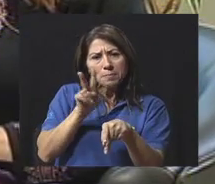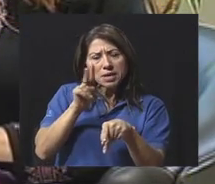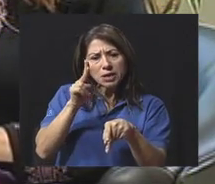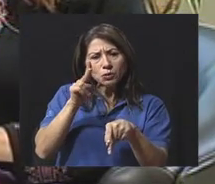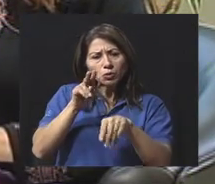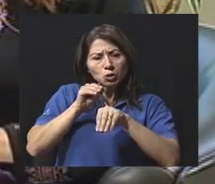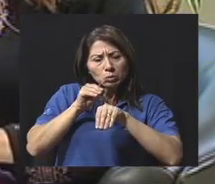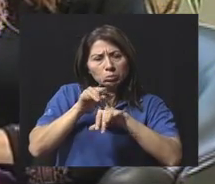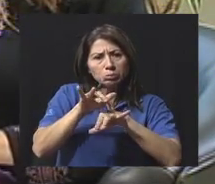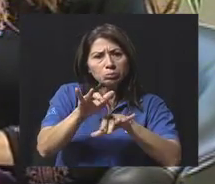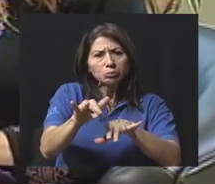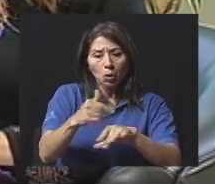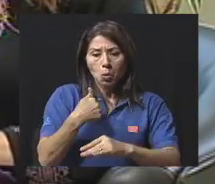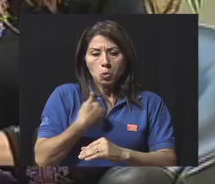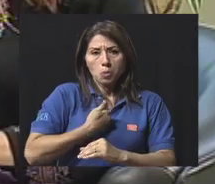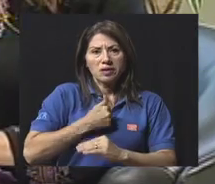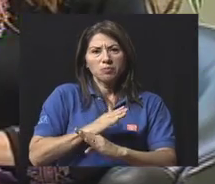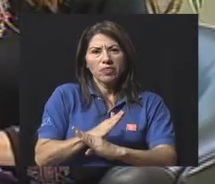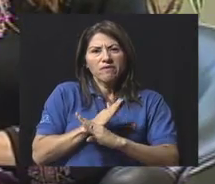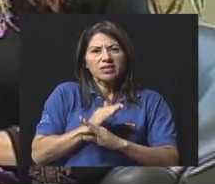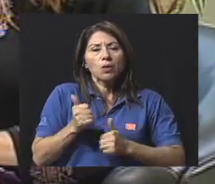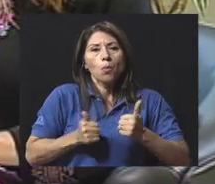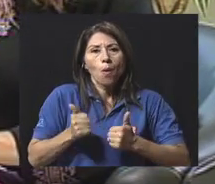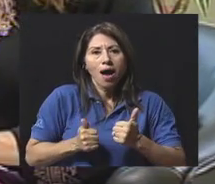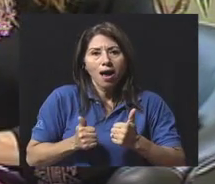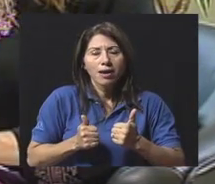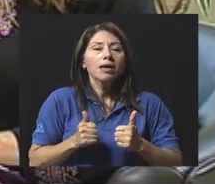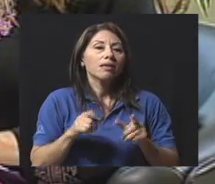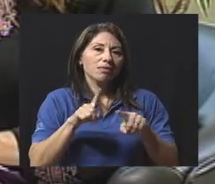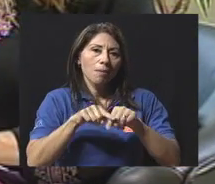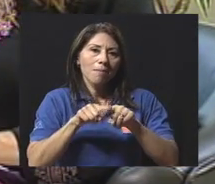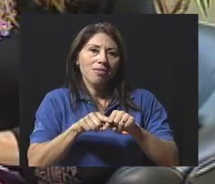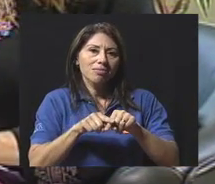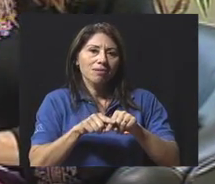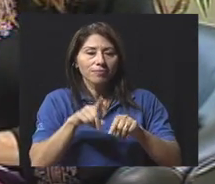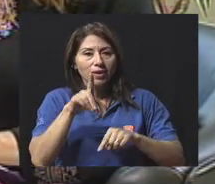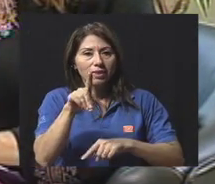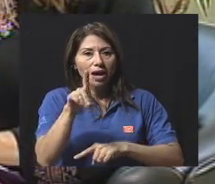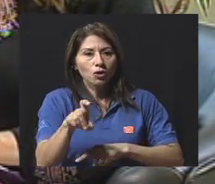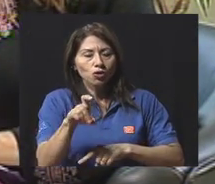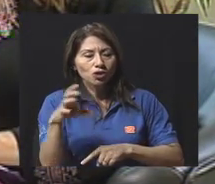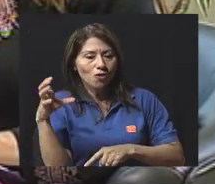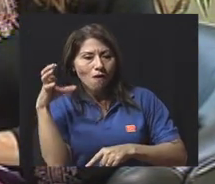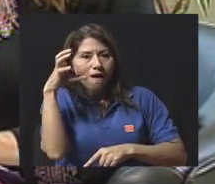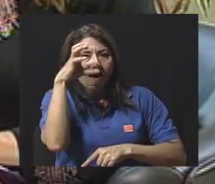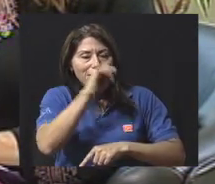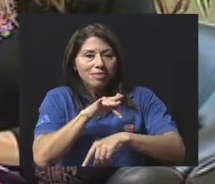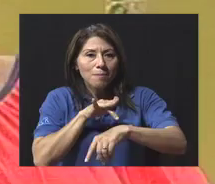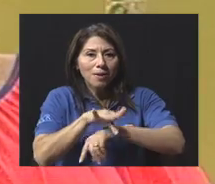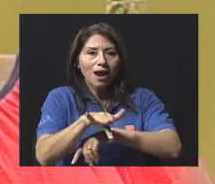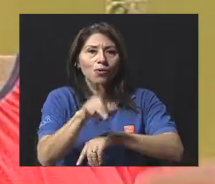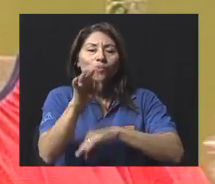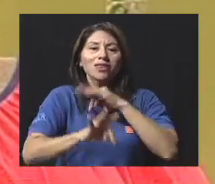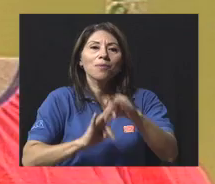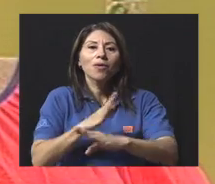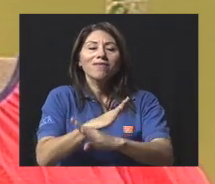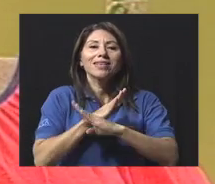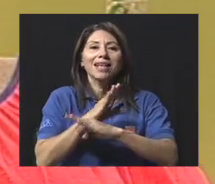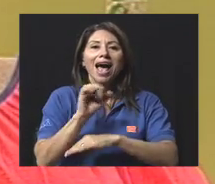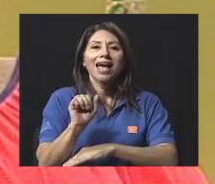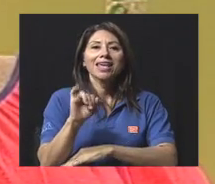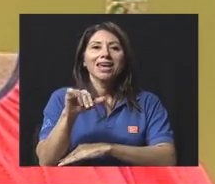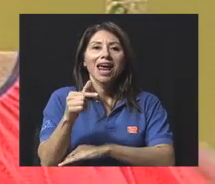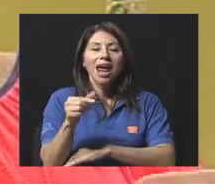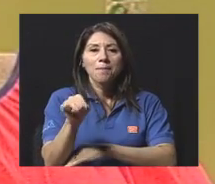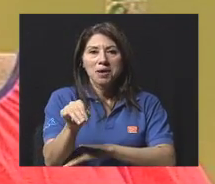también depende del momento en que se hace el diagnóstico si es temprano se puede diagnosticar con un tipo de defensa que se llama la igm que se detecta en el